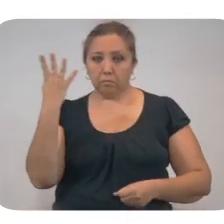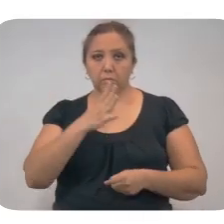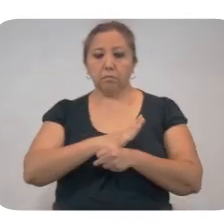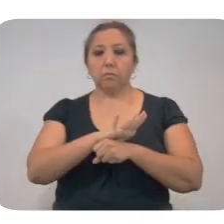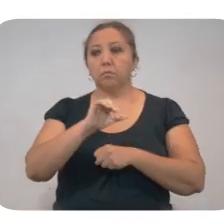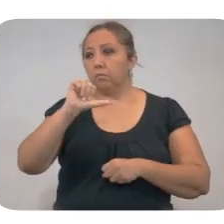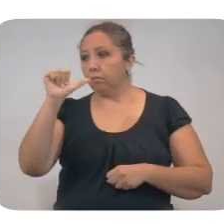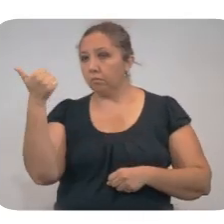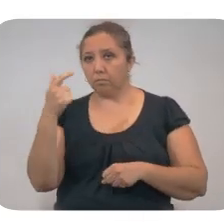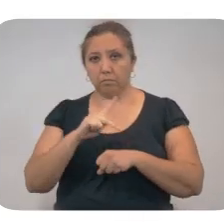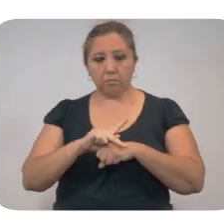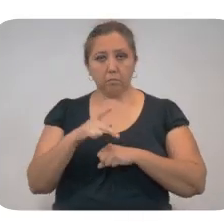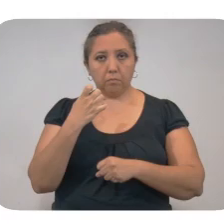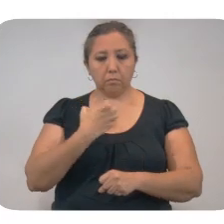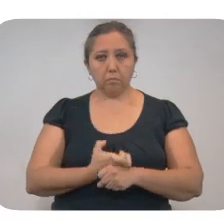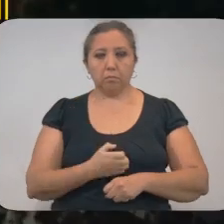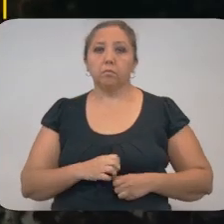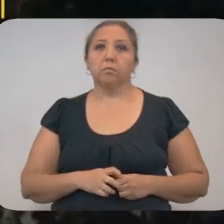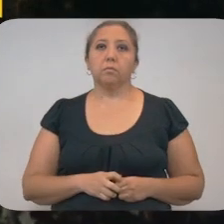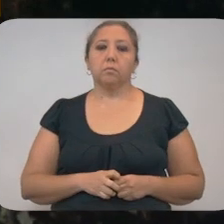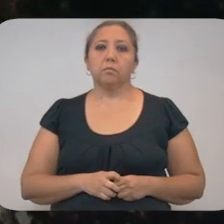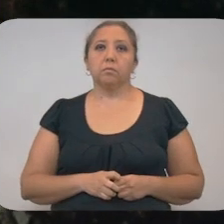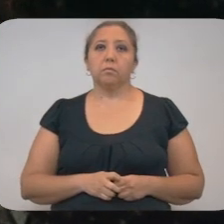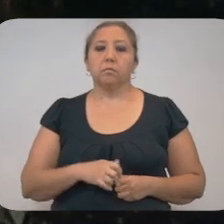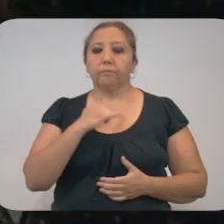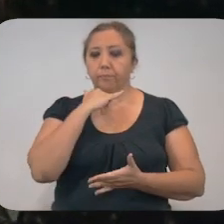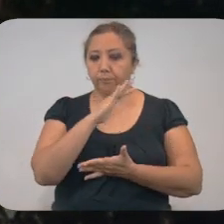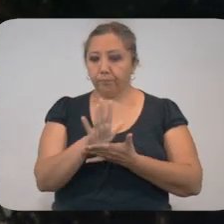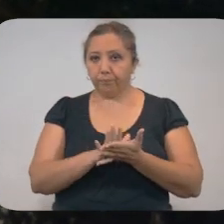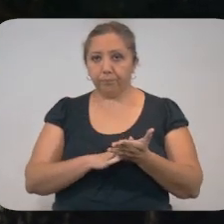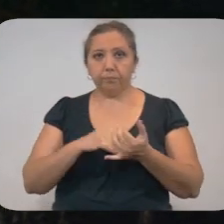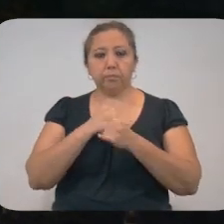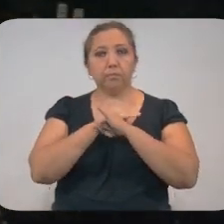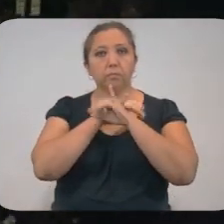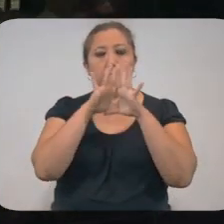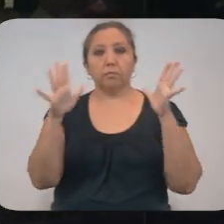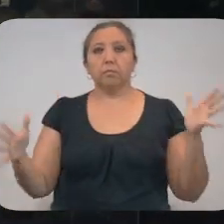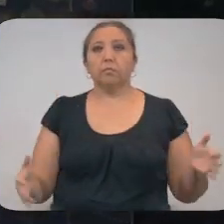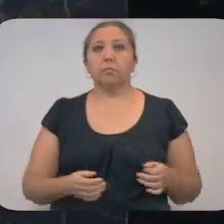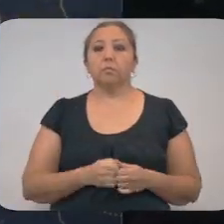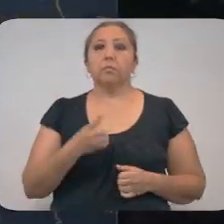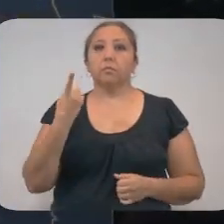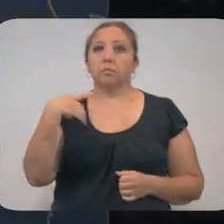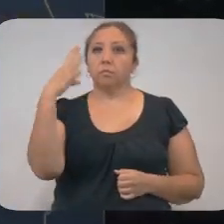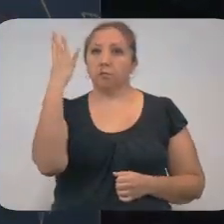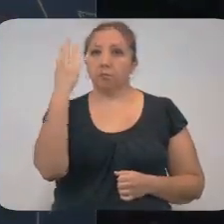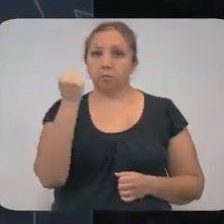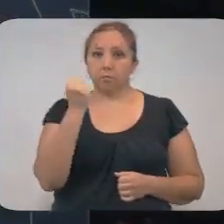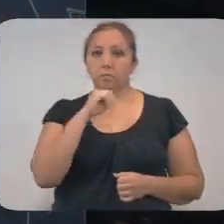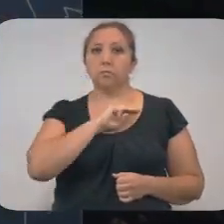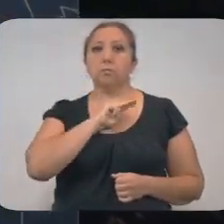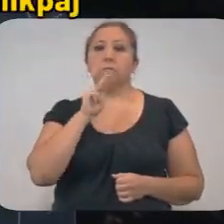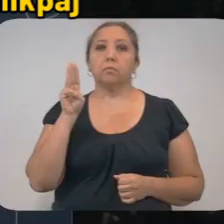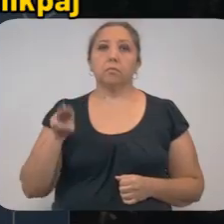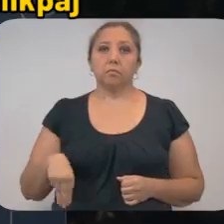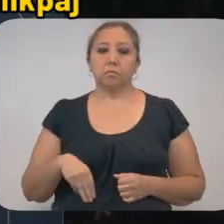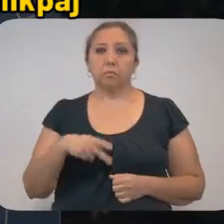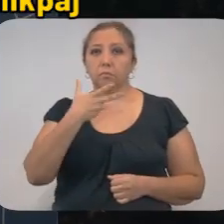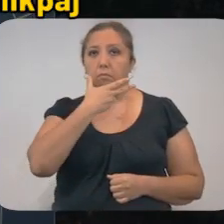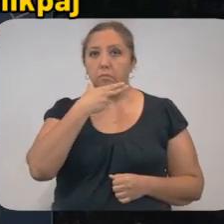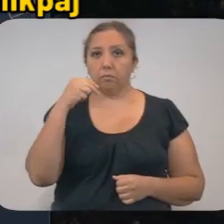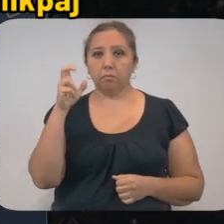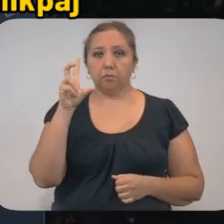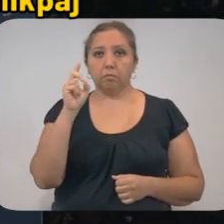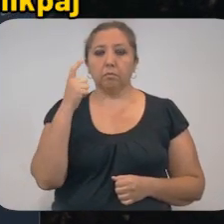cuales son de otro país u otro estado. Lamentablemente, en este parte médico informamos de 9 fallecimientos. Hombre